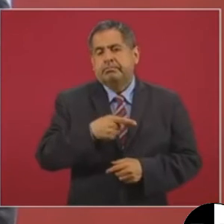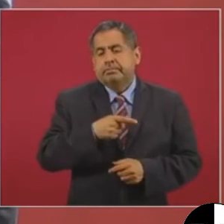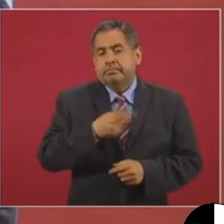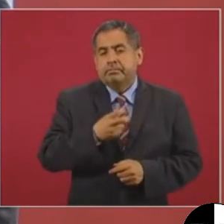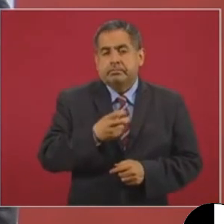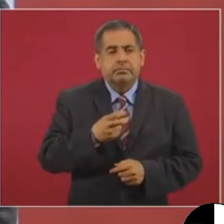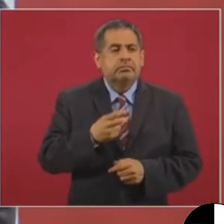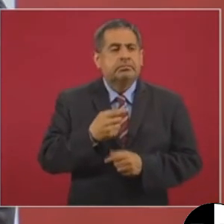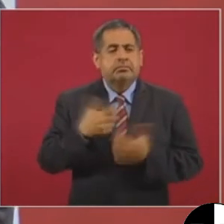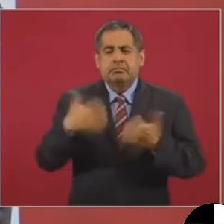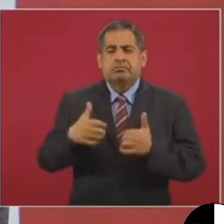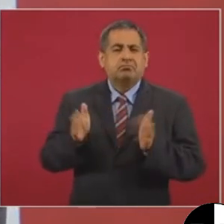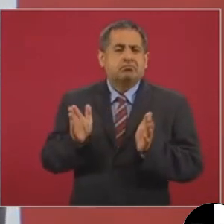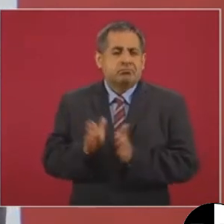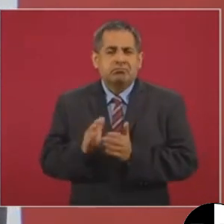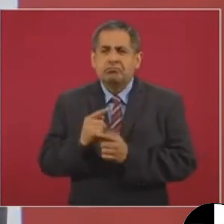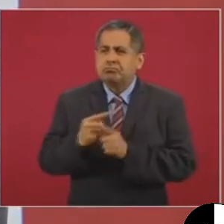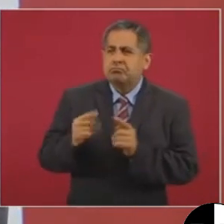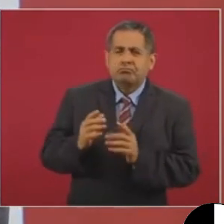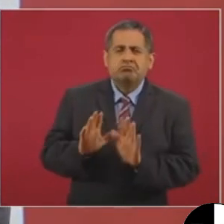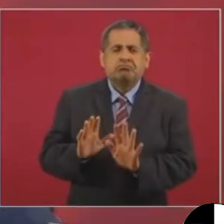no en las medianas y en las pequeñas,